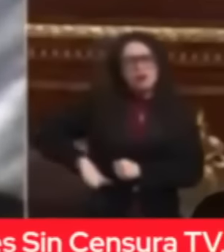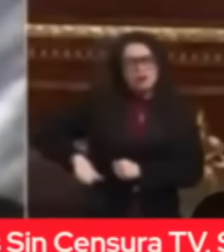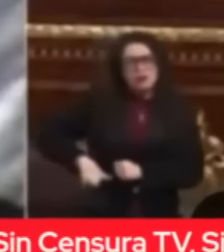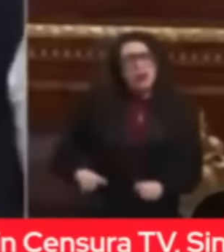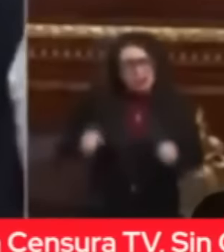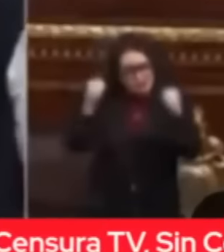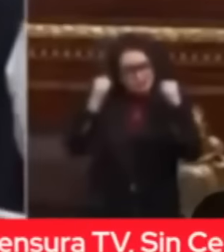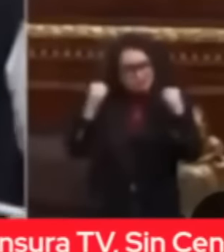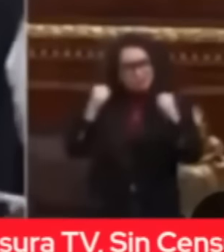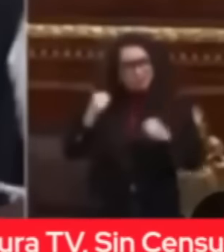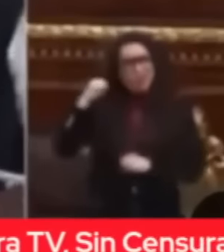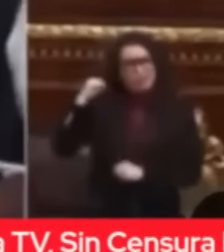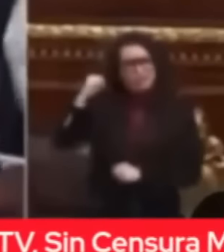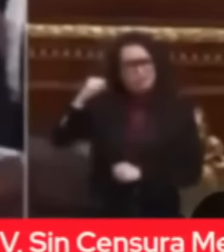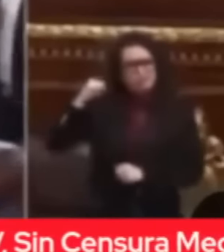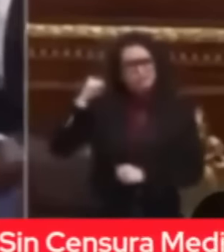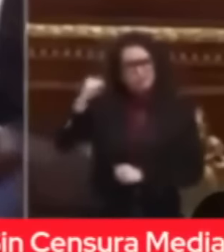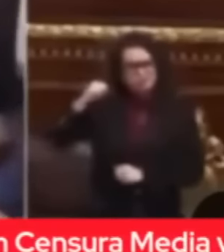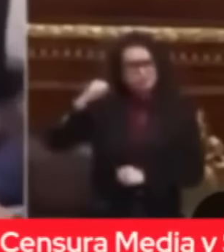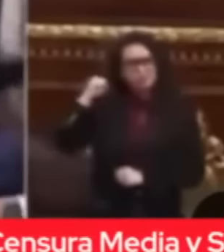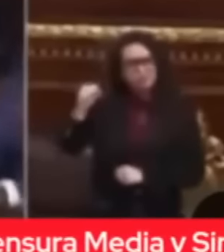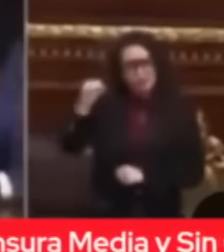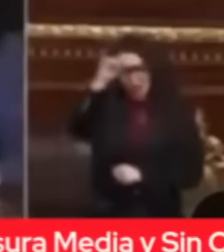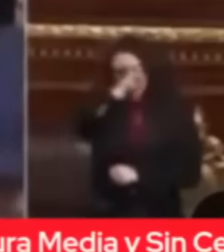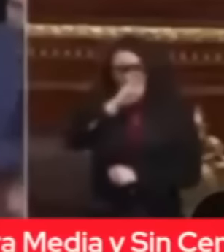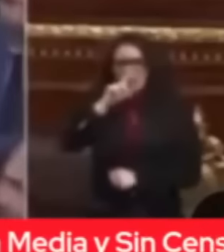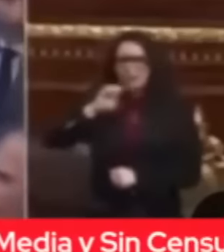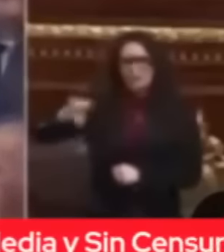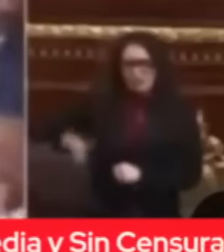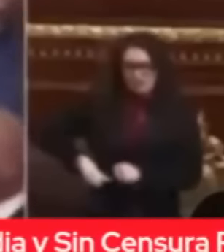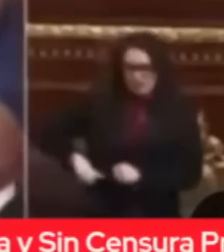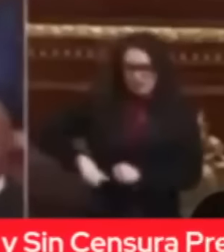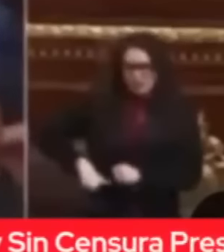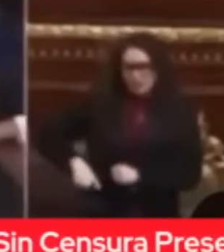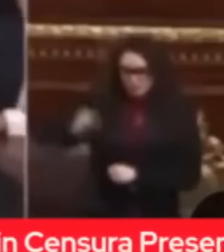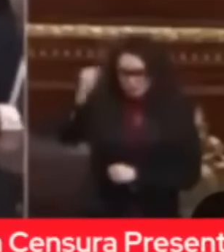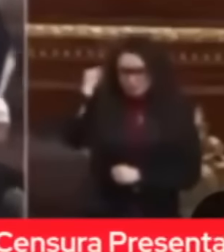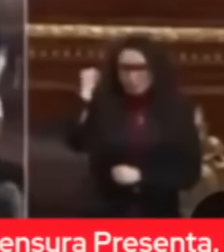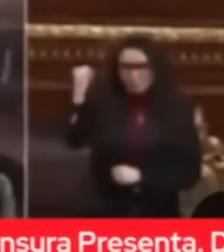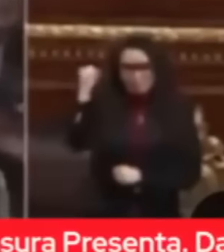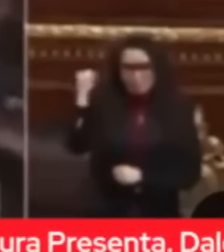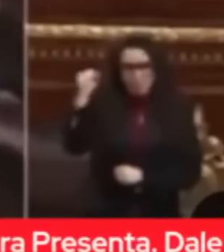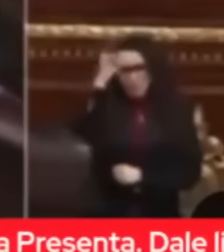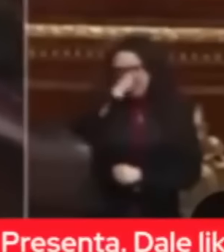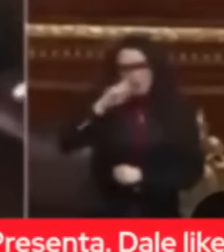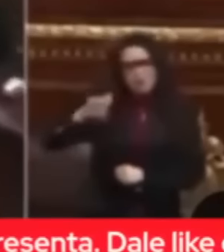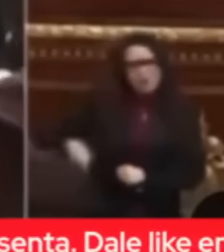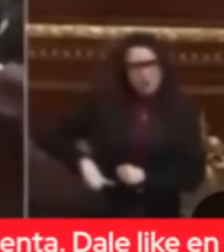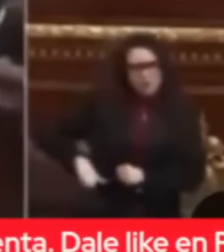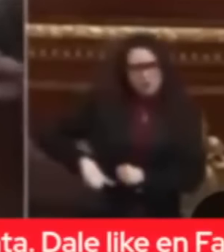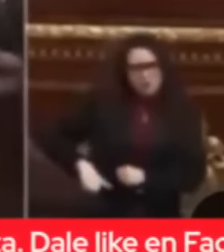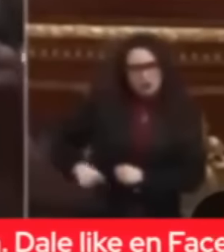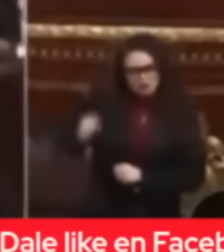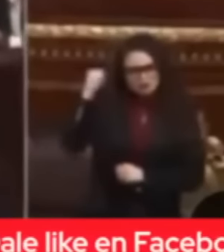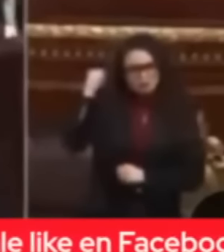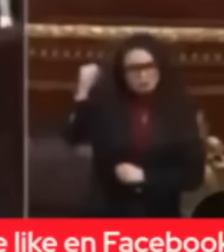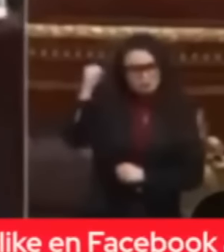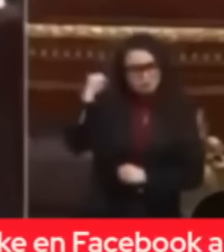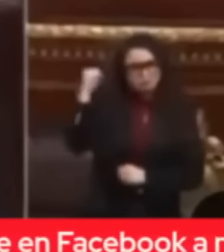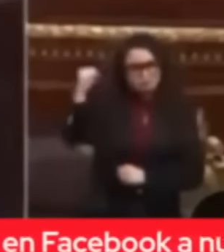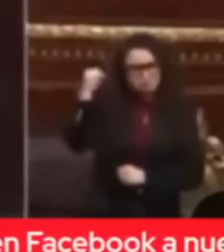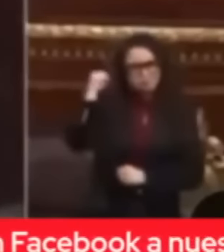esta manera, que se nos diga que somos unas ratas, que somos unos ladrones, ¿no?